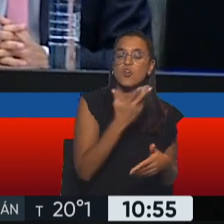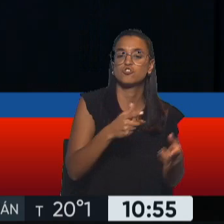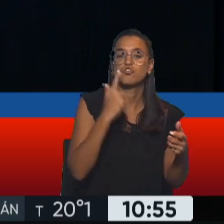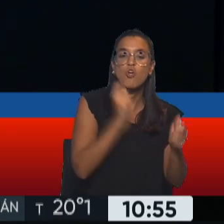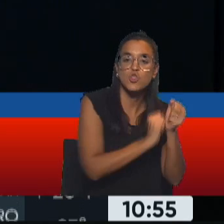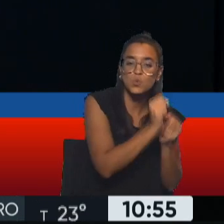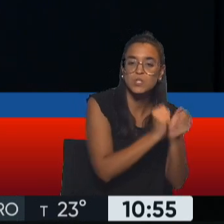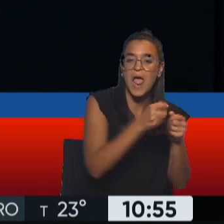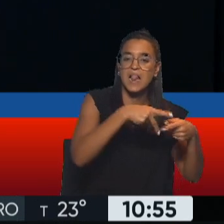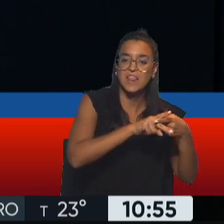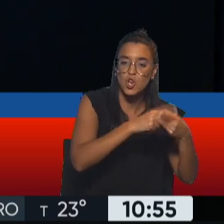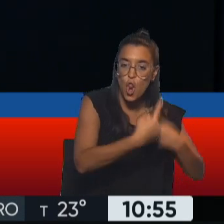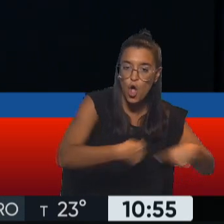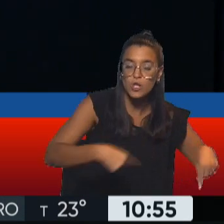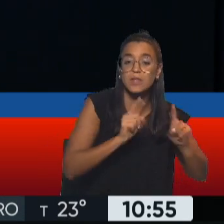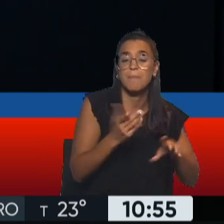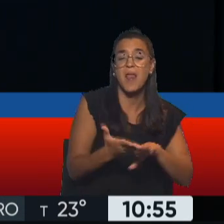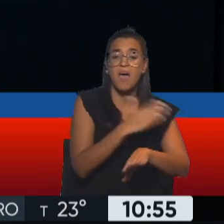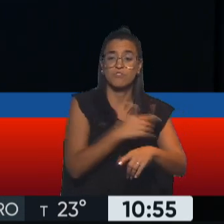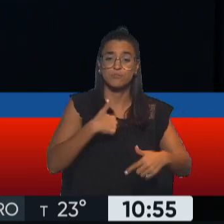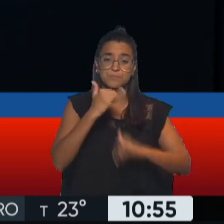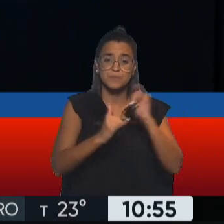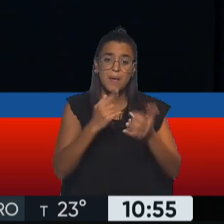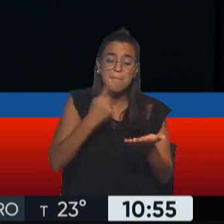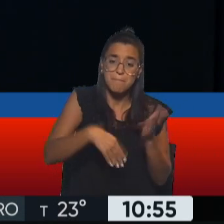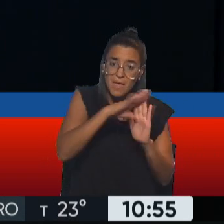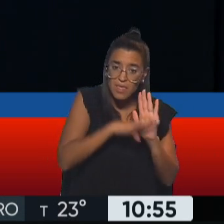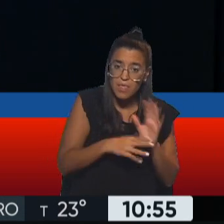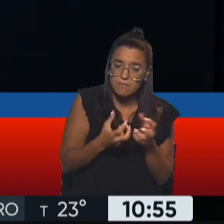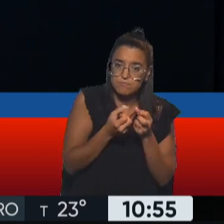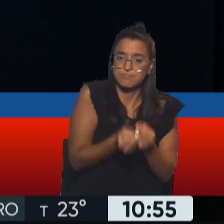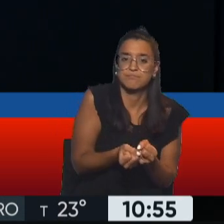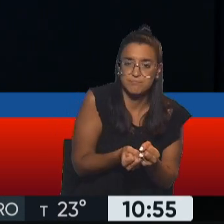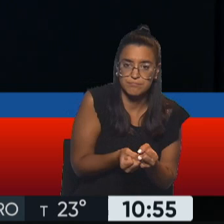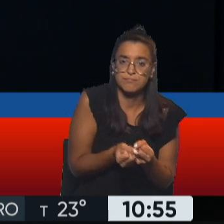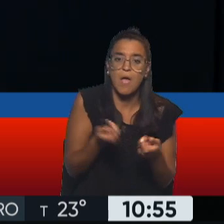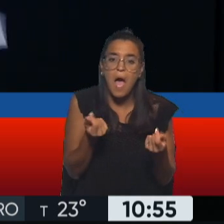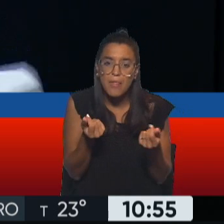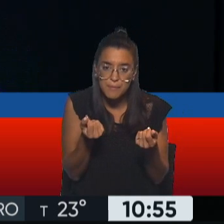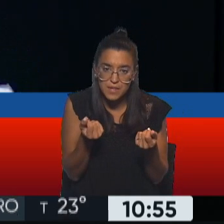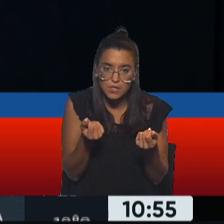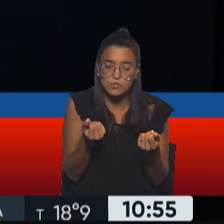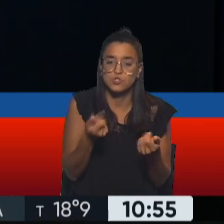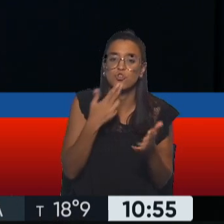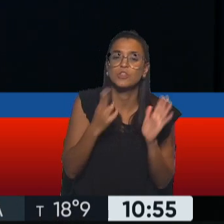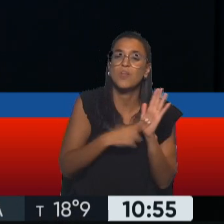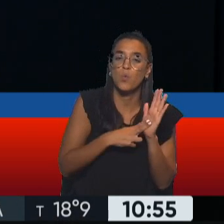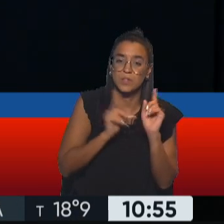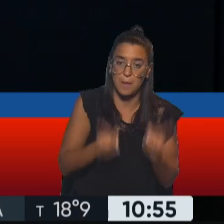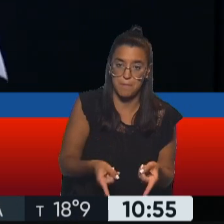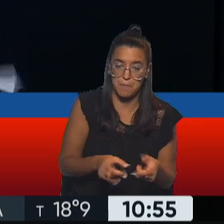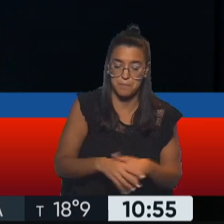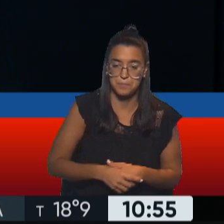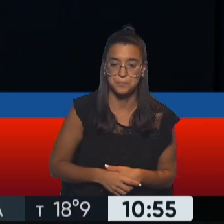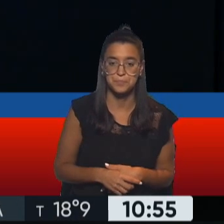tecnológico, y también, como narraba previamente, medidas que fortalezcan la administración tributaria.